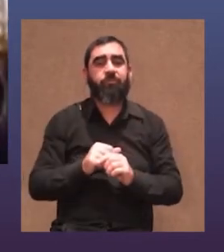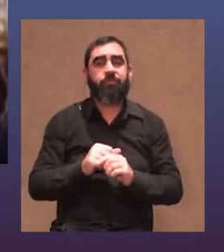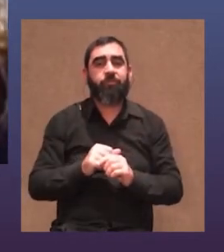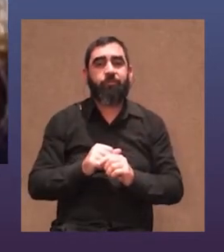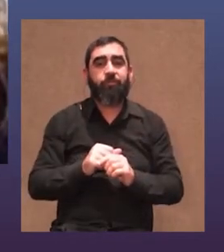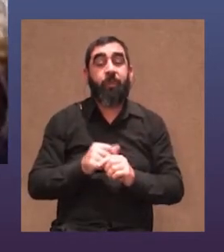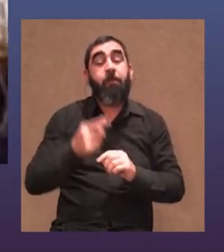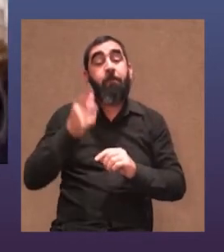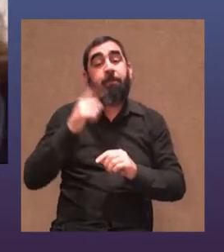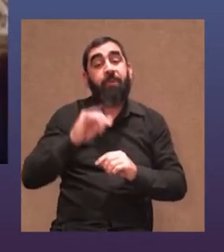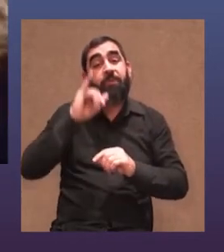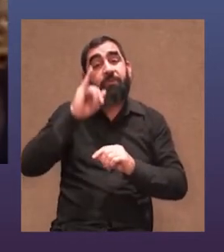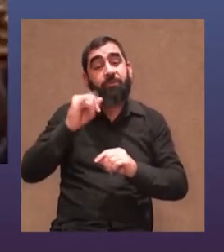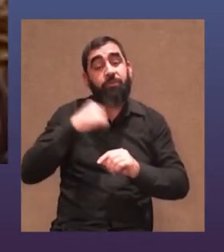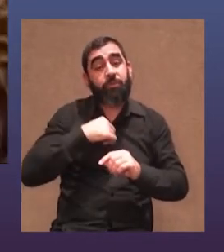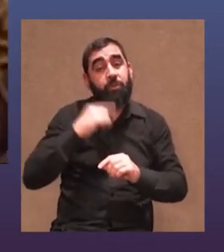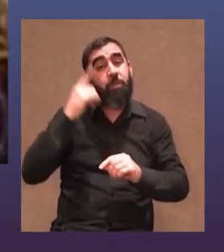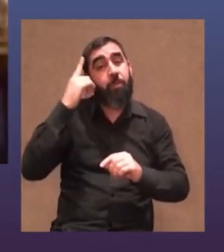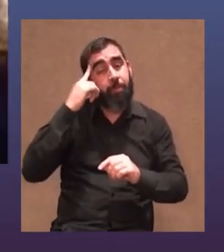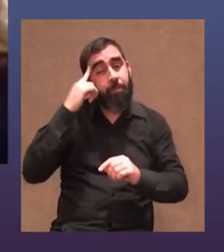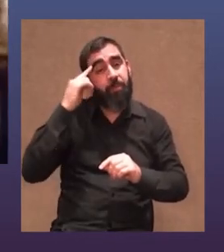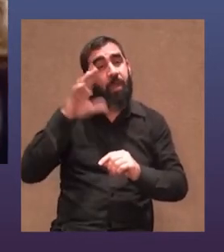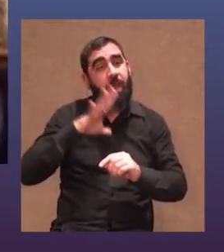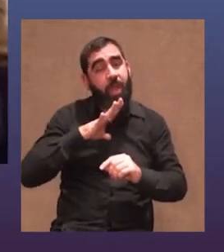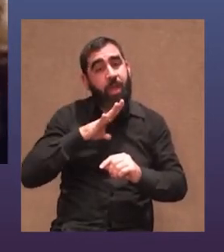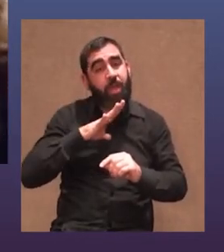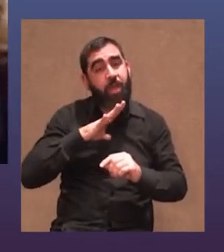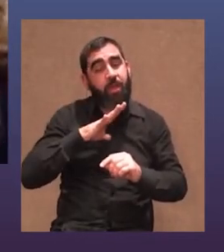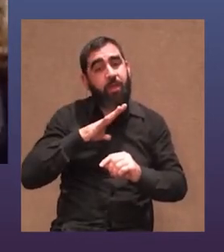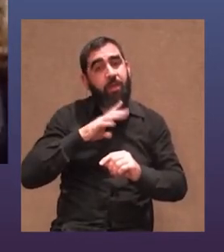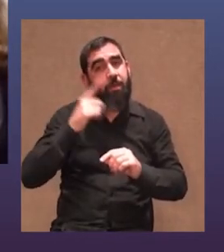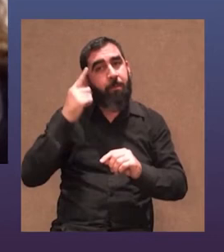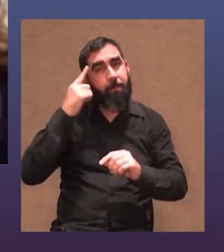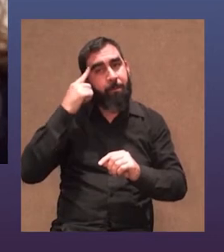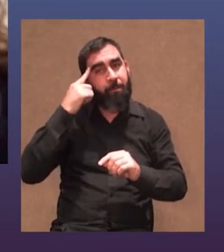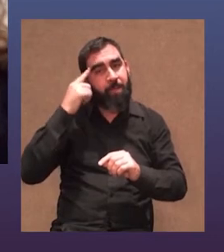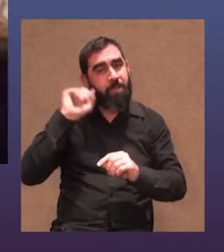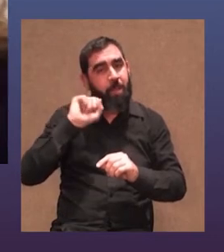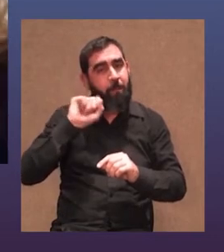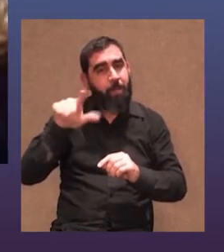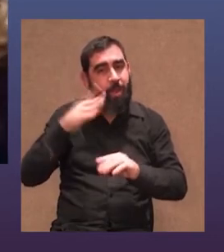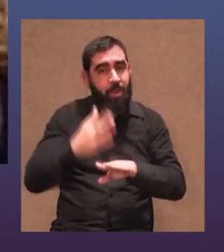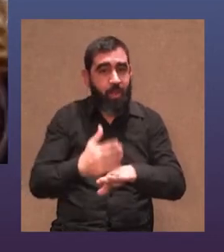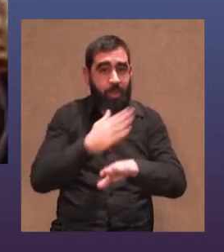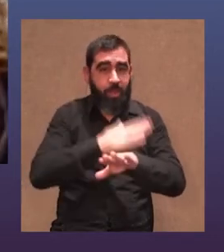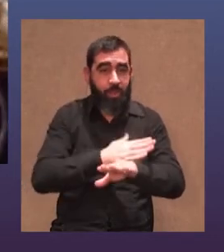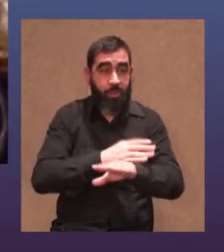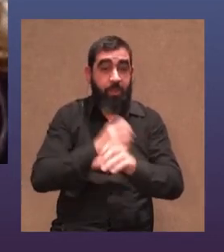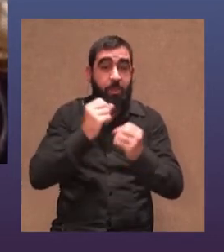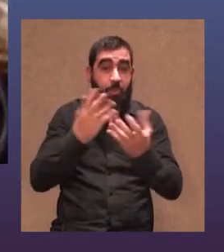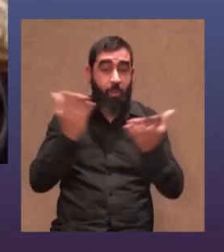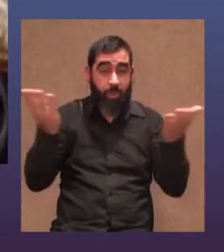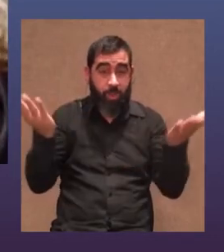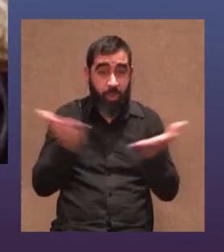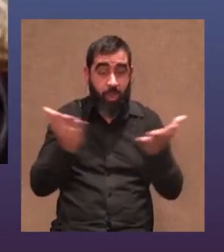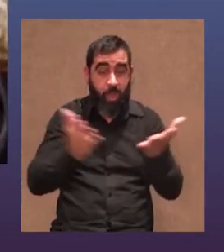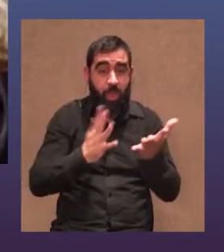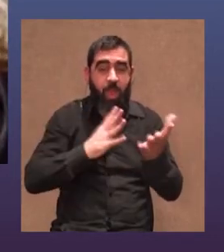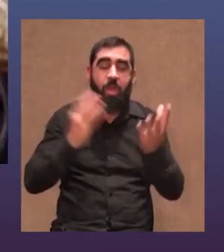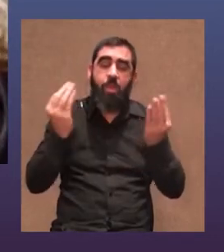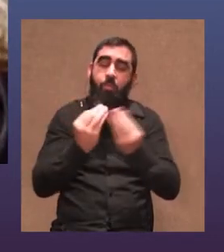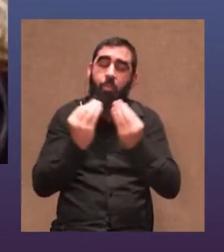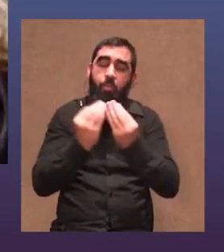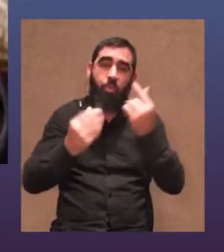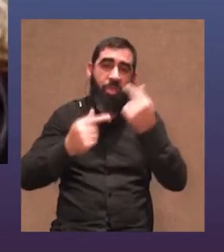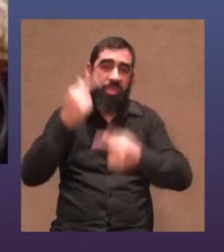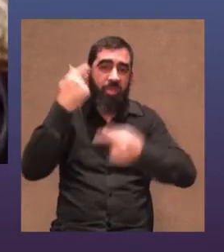Pero sí pienso tal vez que haya un prejuicio porque hoy hay muchos tipos de